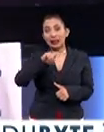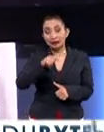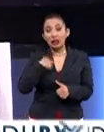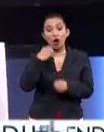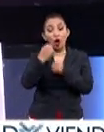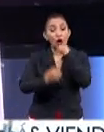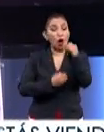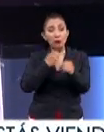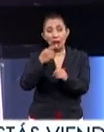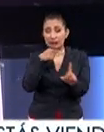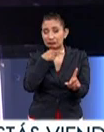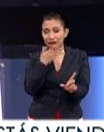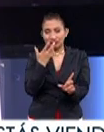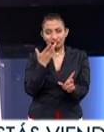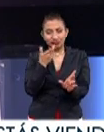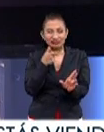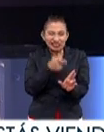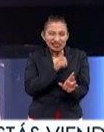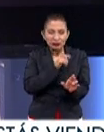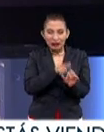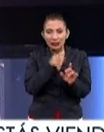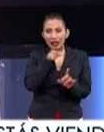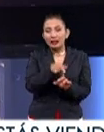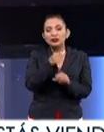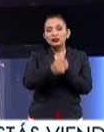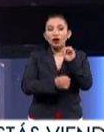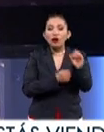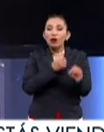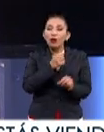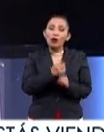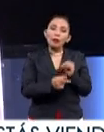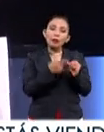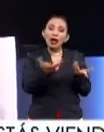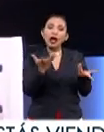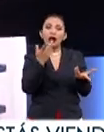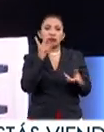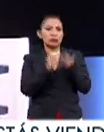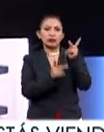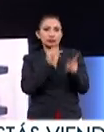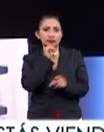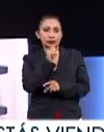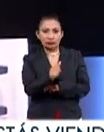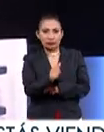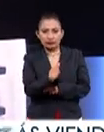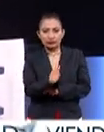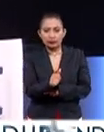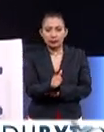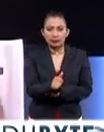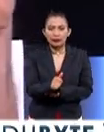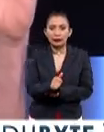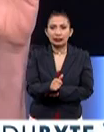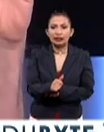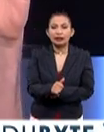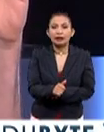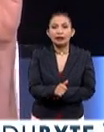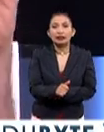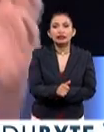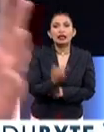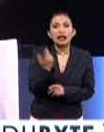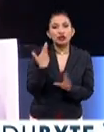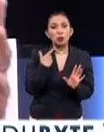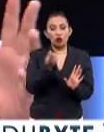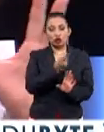obra peculiar, es una obra donde no es dialogada, es